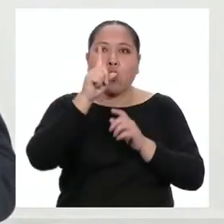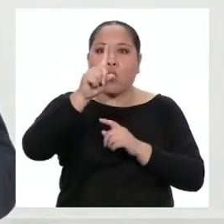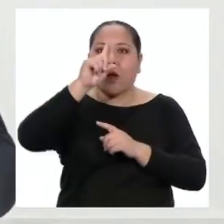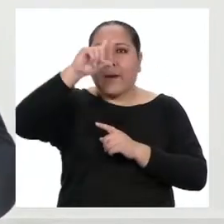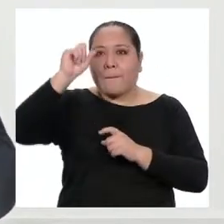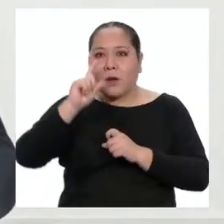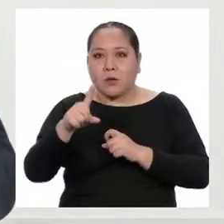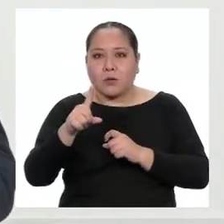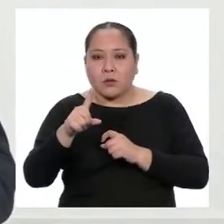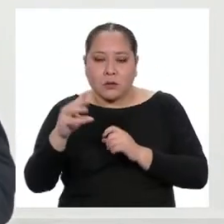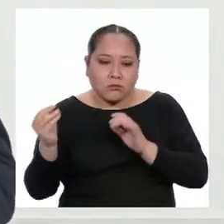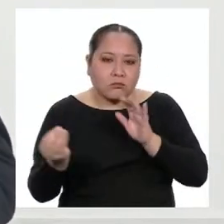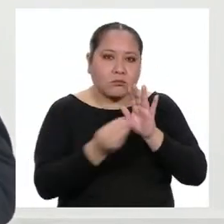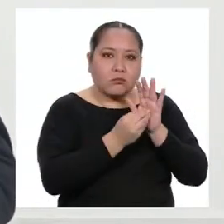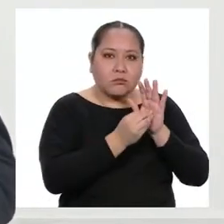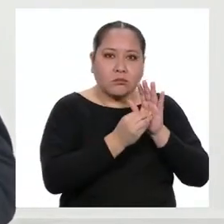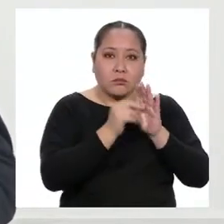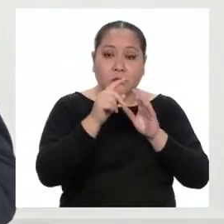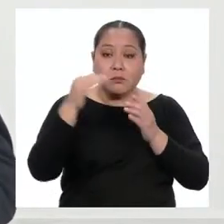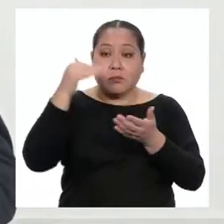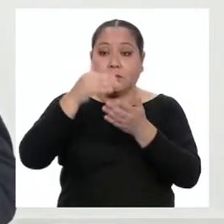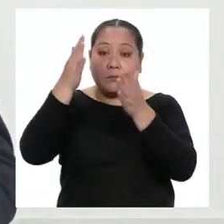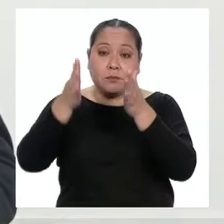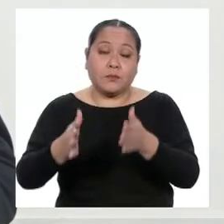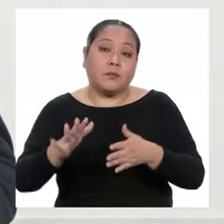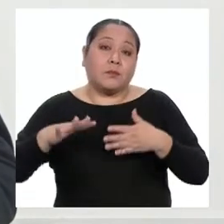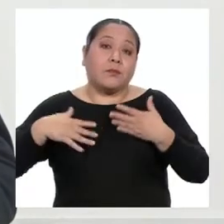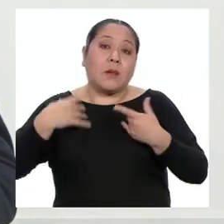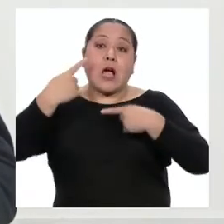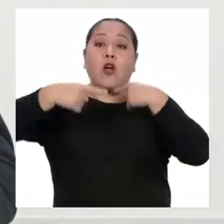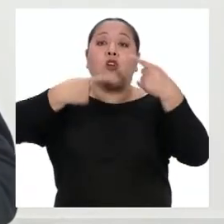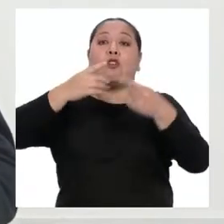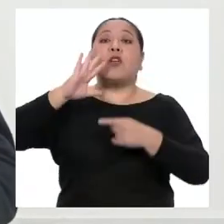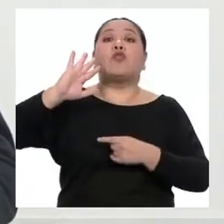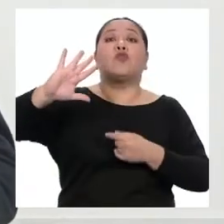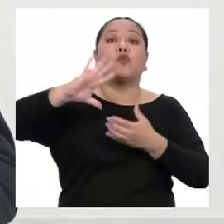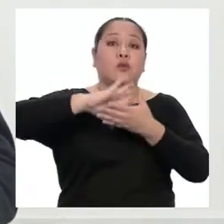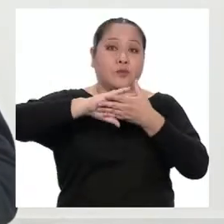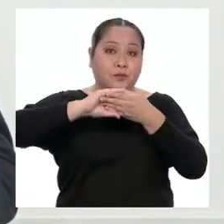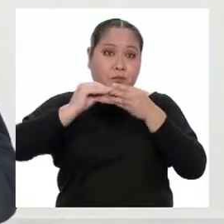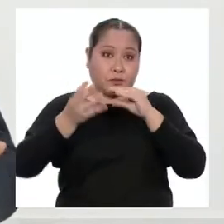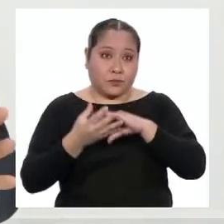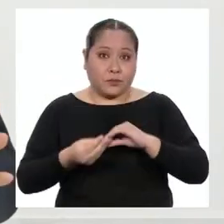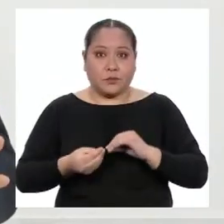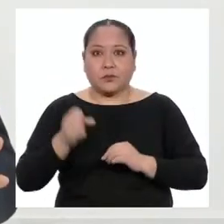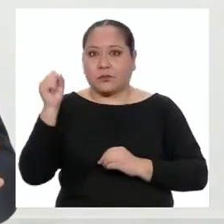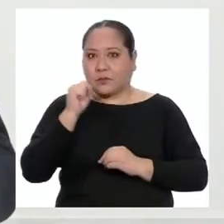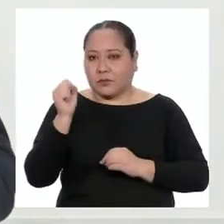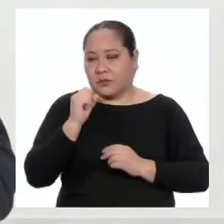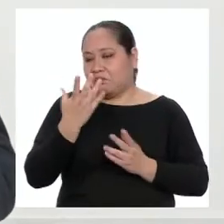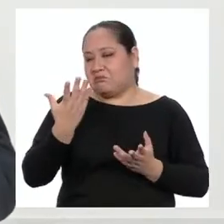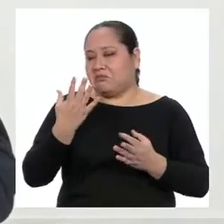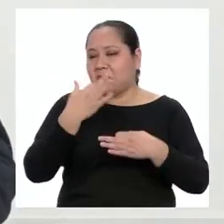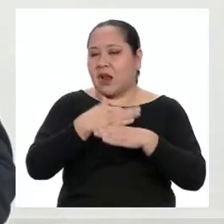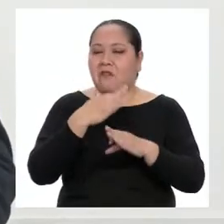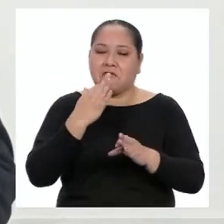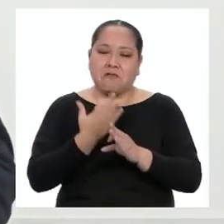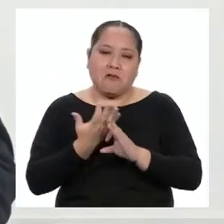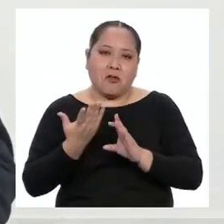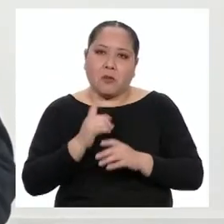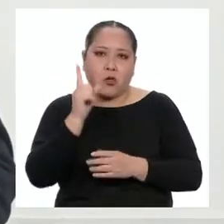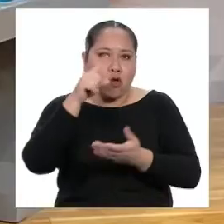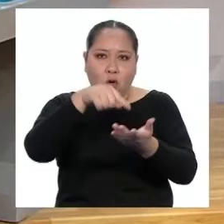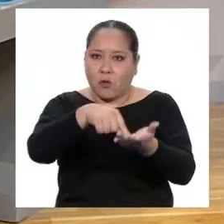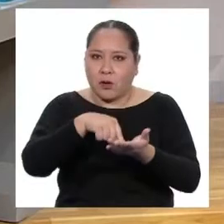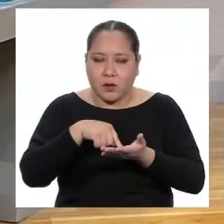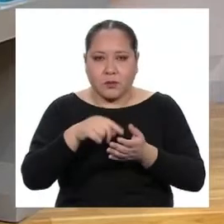abierta para que el estudiante pueda comentar su historia? Claro, de manera opcional, no sería